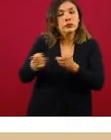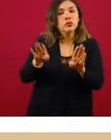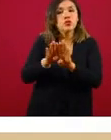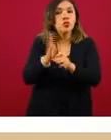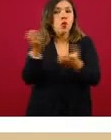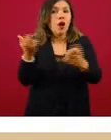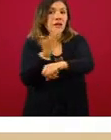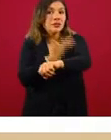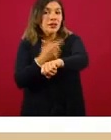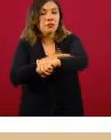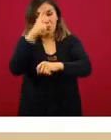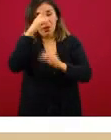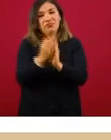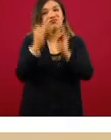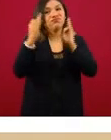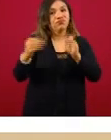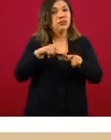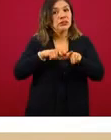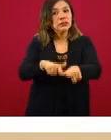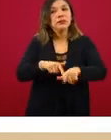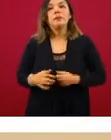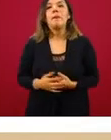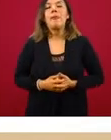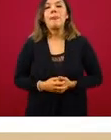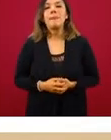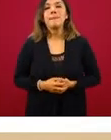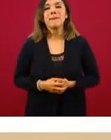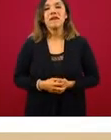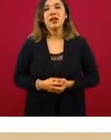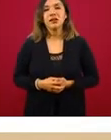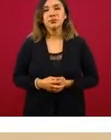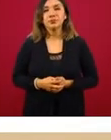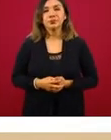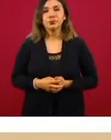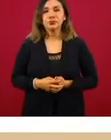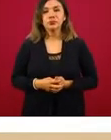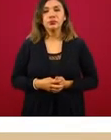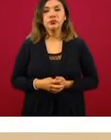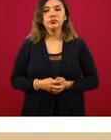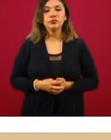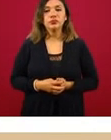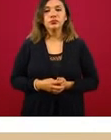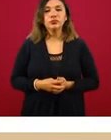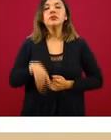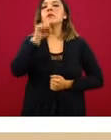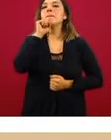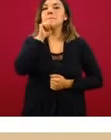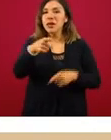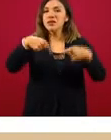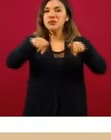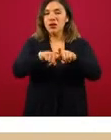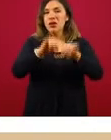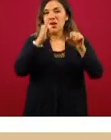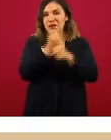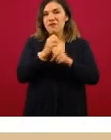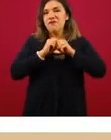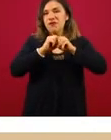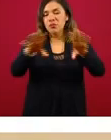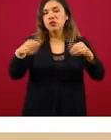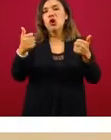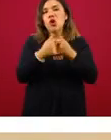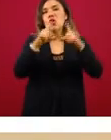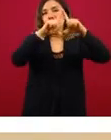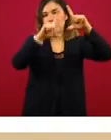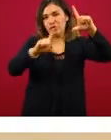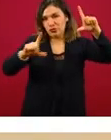acciones de la sana distancia. En la siguiente diapositiva veremos esta misma información, pero ahora graficada